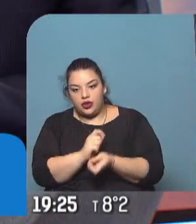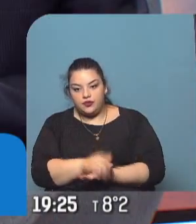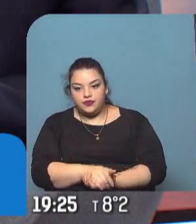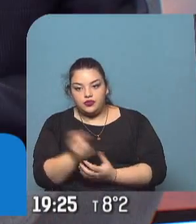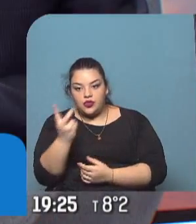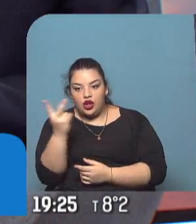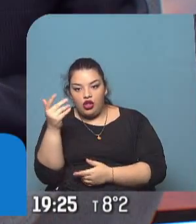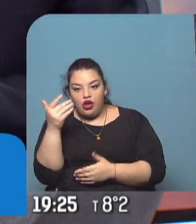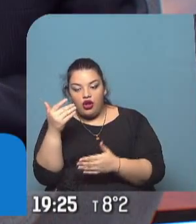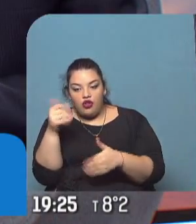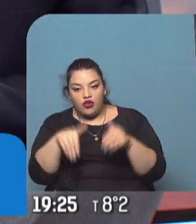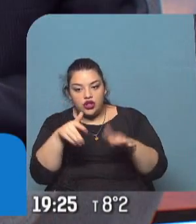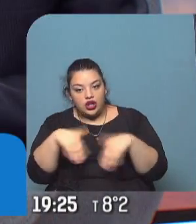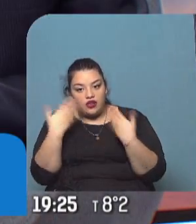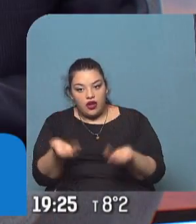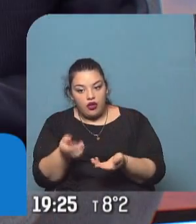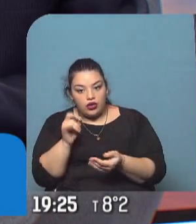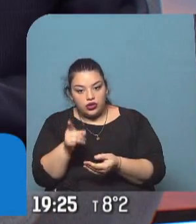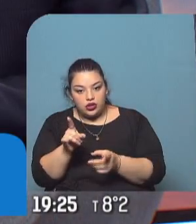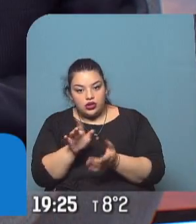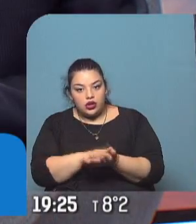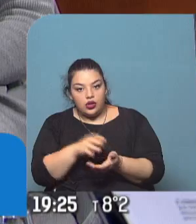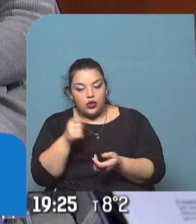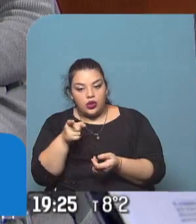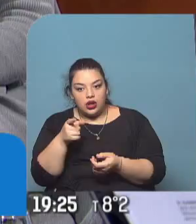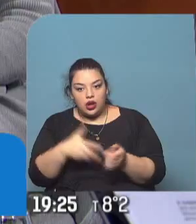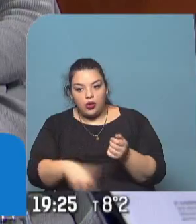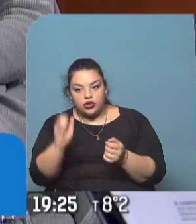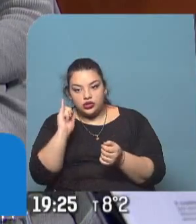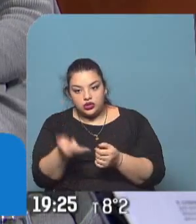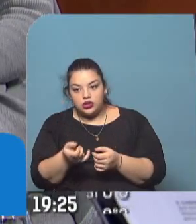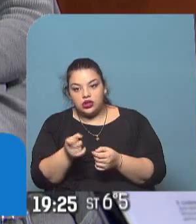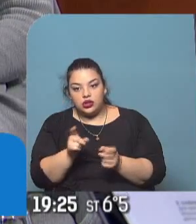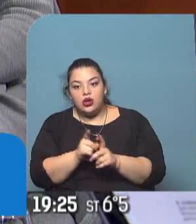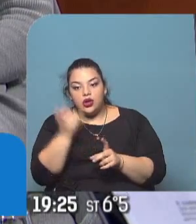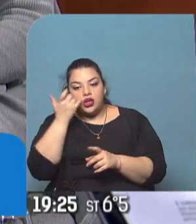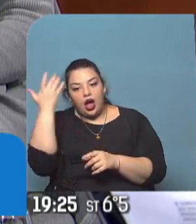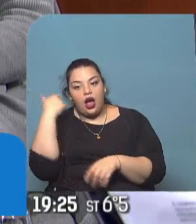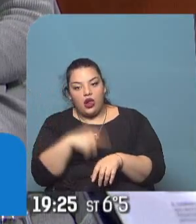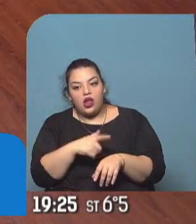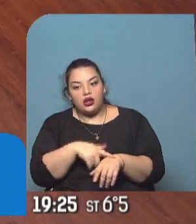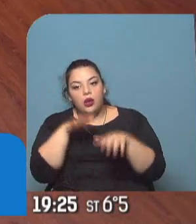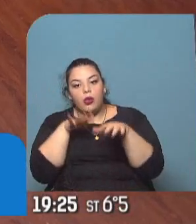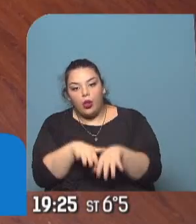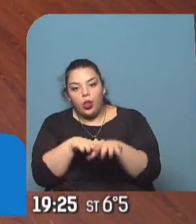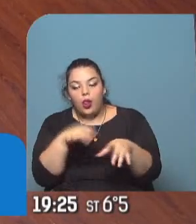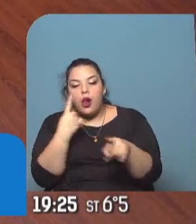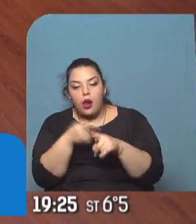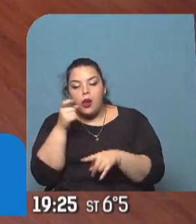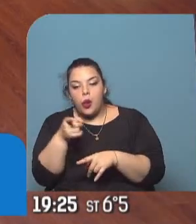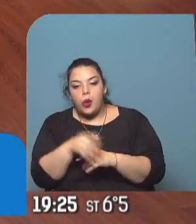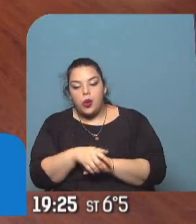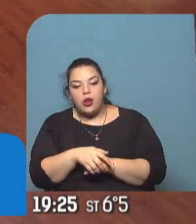votaron a favor, apoyaron este proyecto. Y venían militando hace tiempo por básicamente el hecho de que